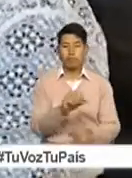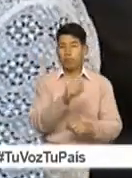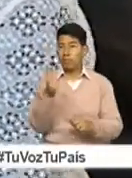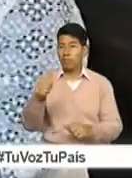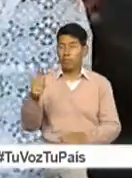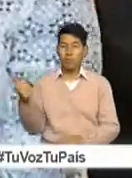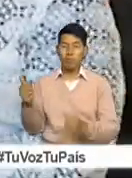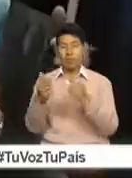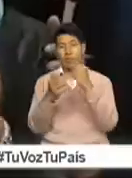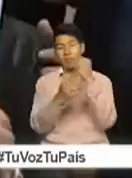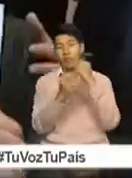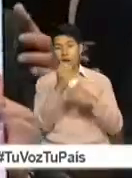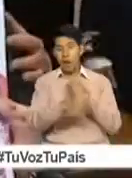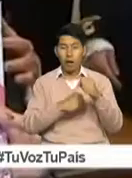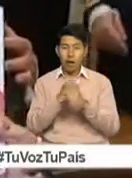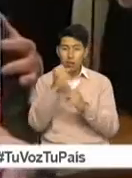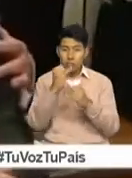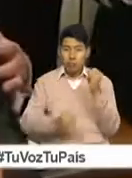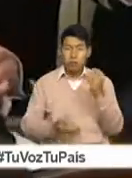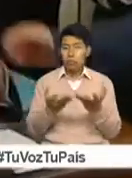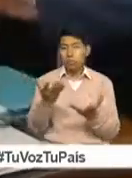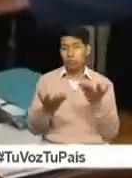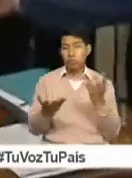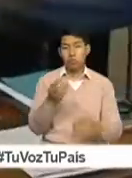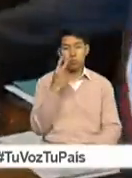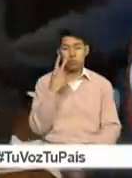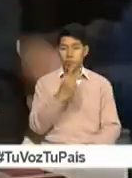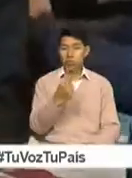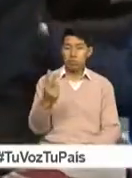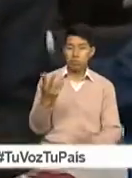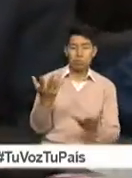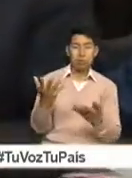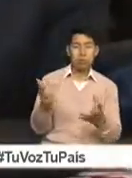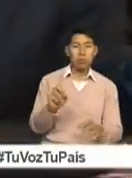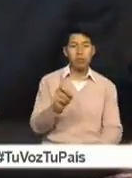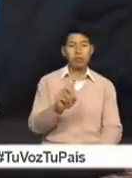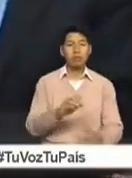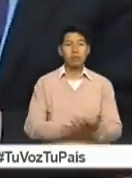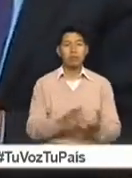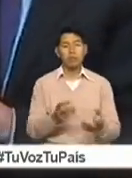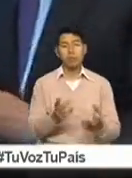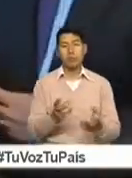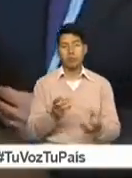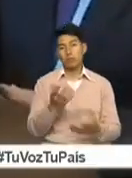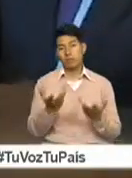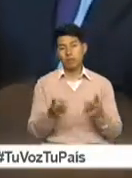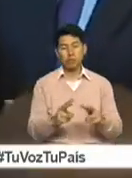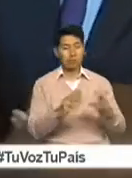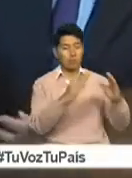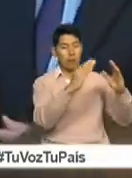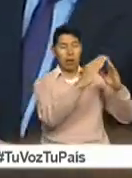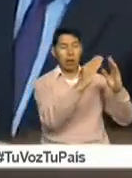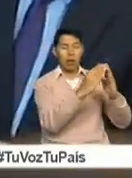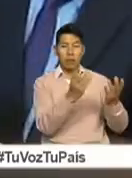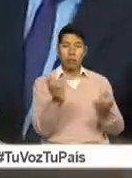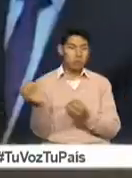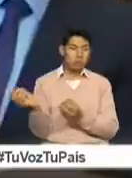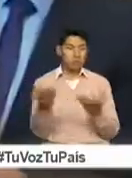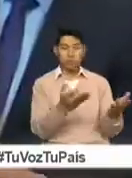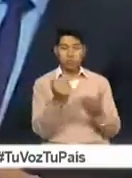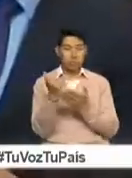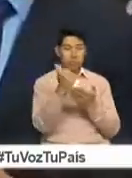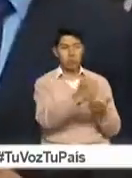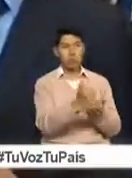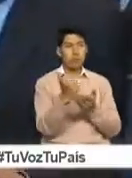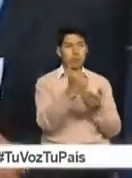rebajar el trámite de las demandas de asilo de los 18 meses actuales a 6 crear albergues de emergencia también busca la distinción